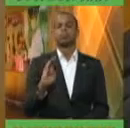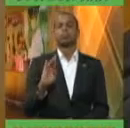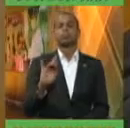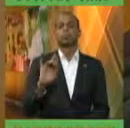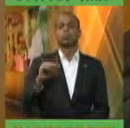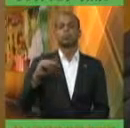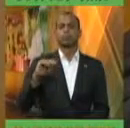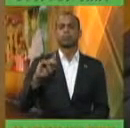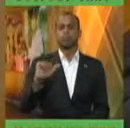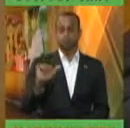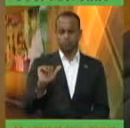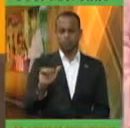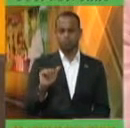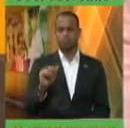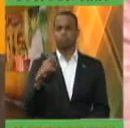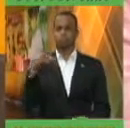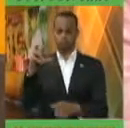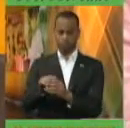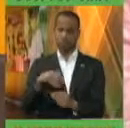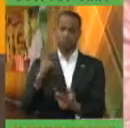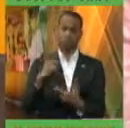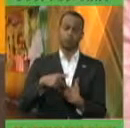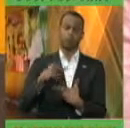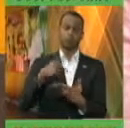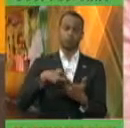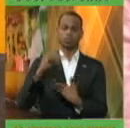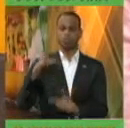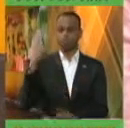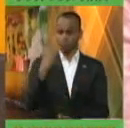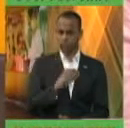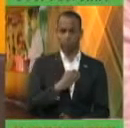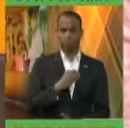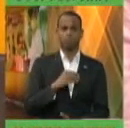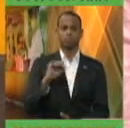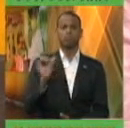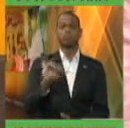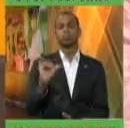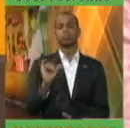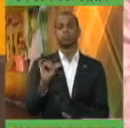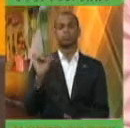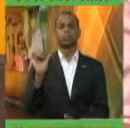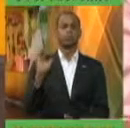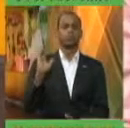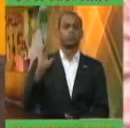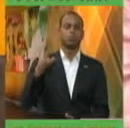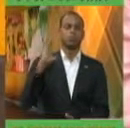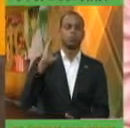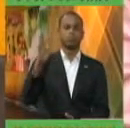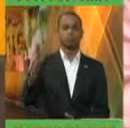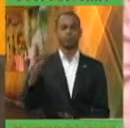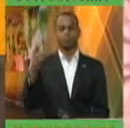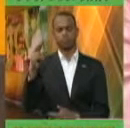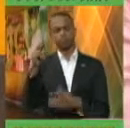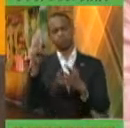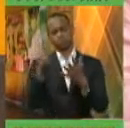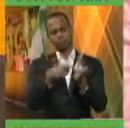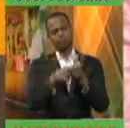barquito proyecto precioso que se está haciendo allí y ese proyecto también se están contemplando de